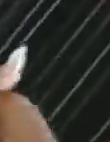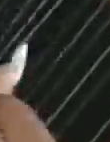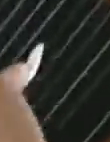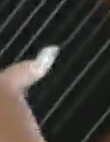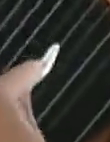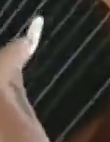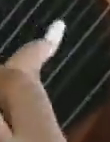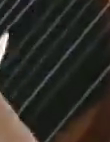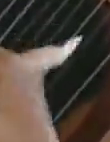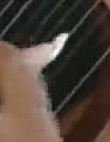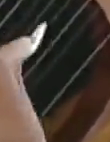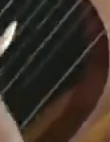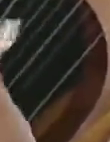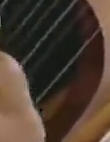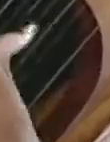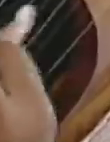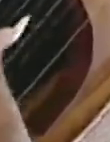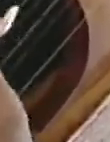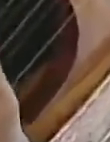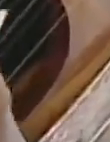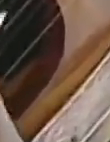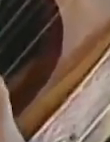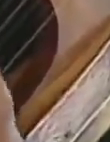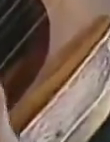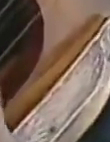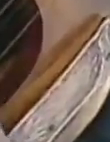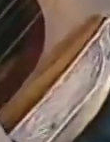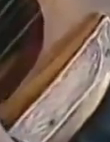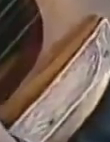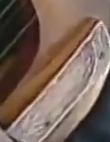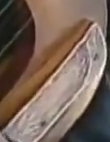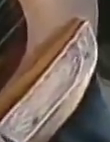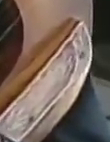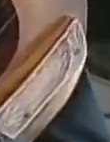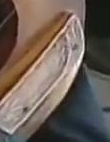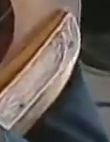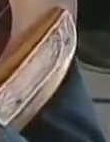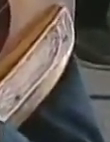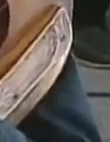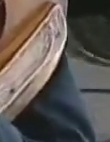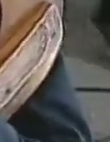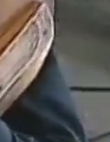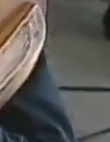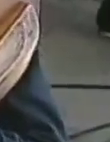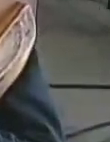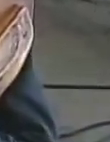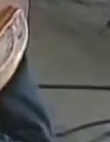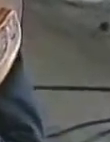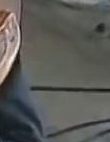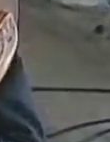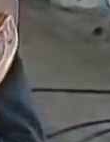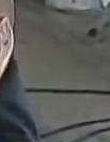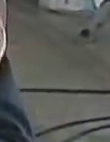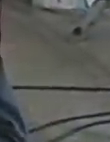un día, que libertad le daría al pueblo